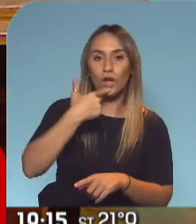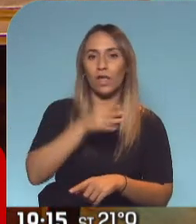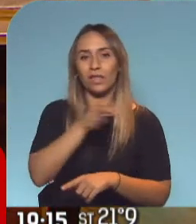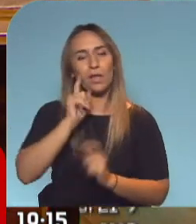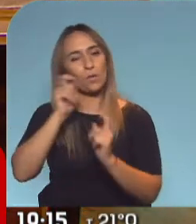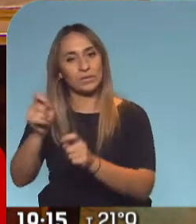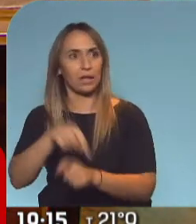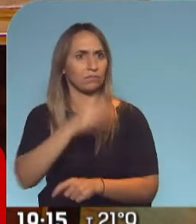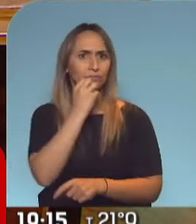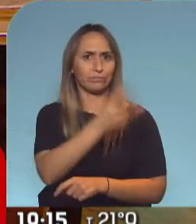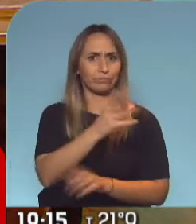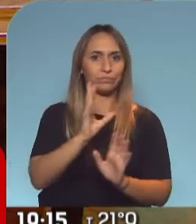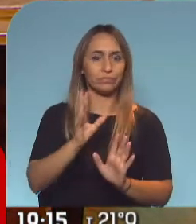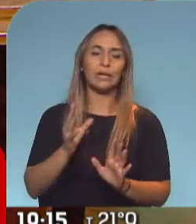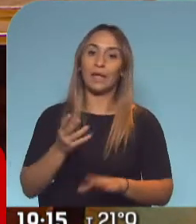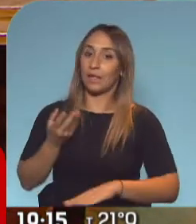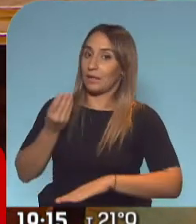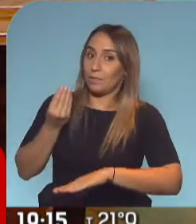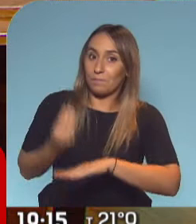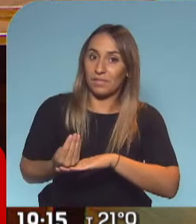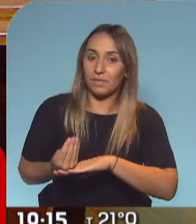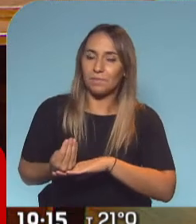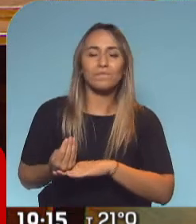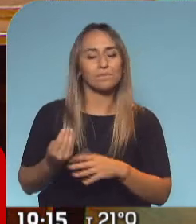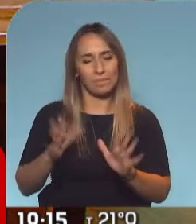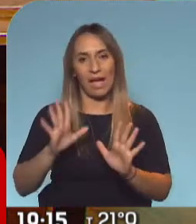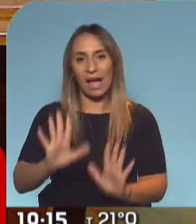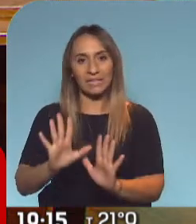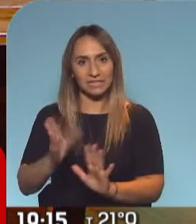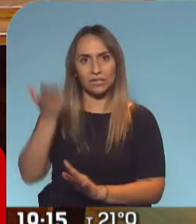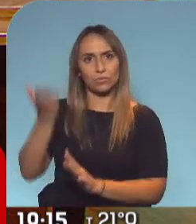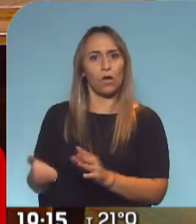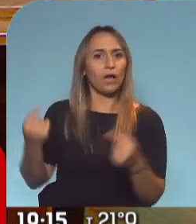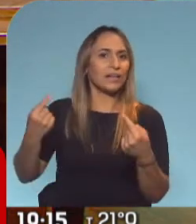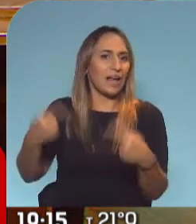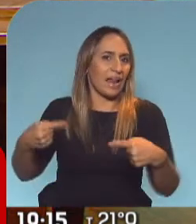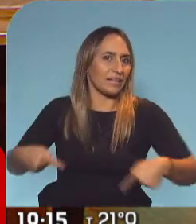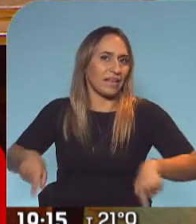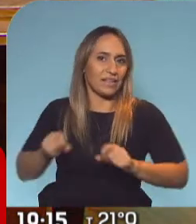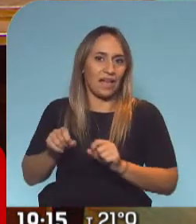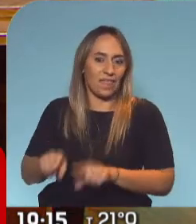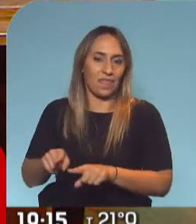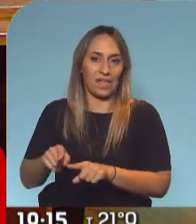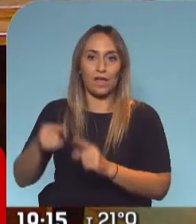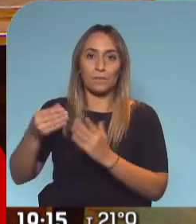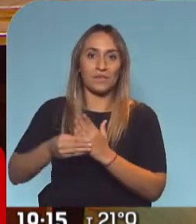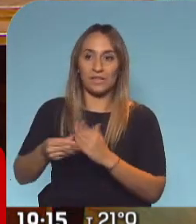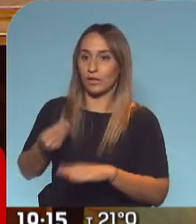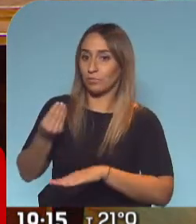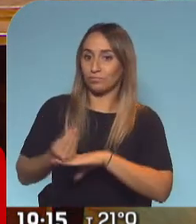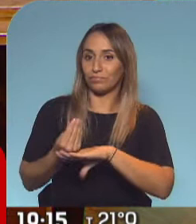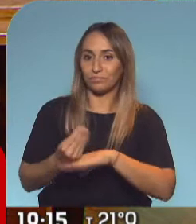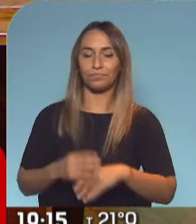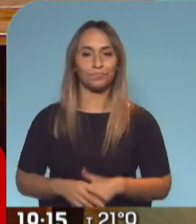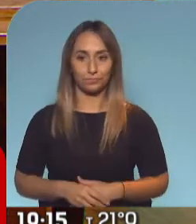ese palmarés, se supone que esas son las virtudes que querrán que en el ministerio pueda exponer. Tu mirada,